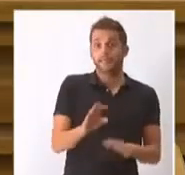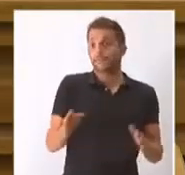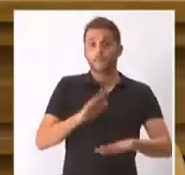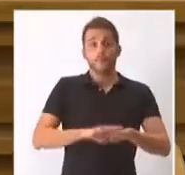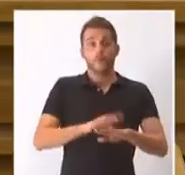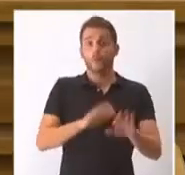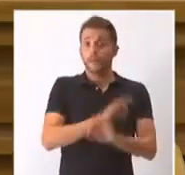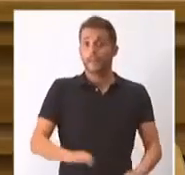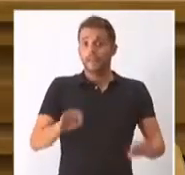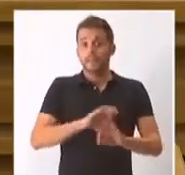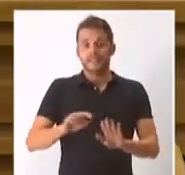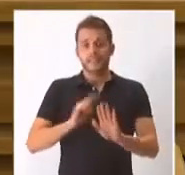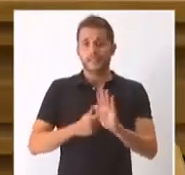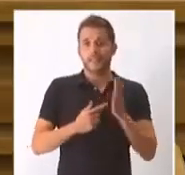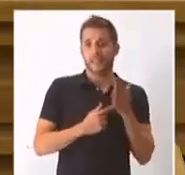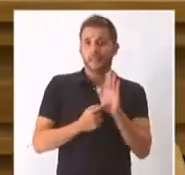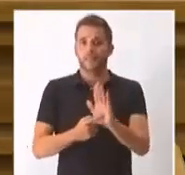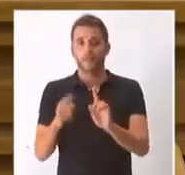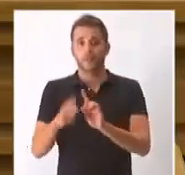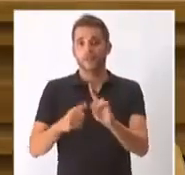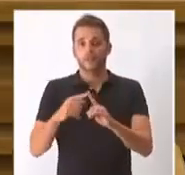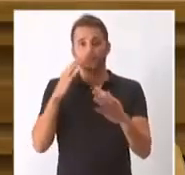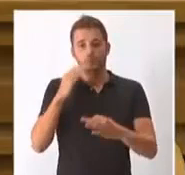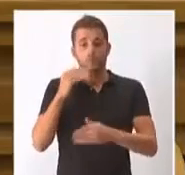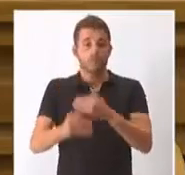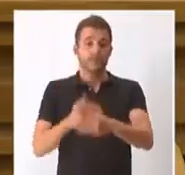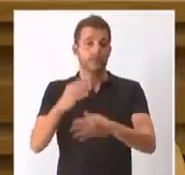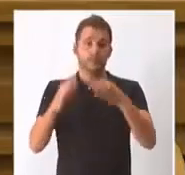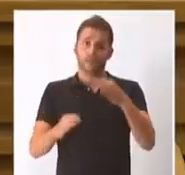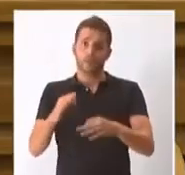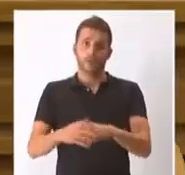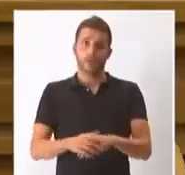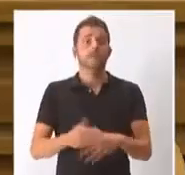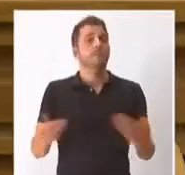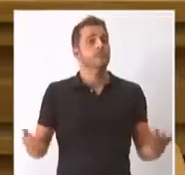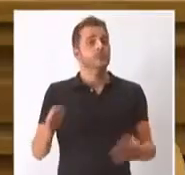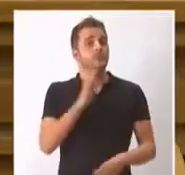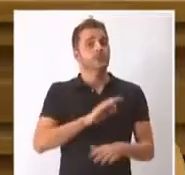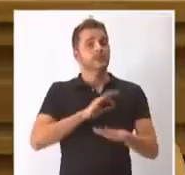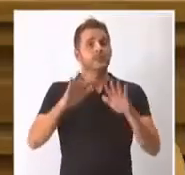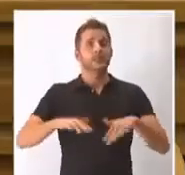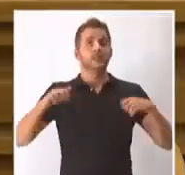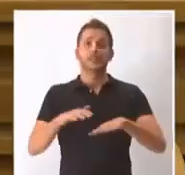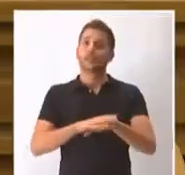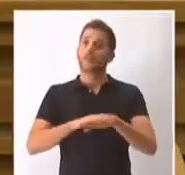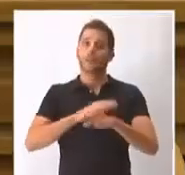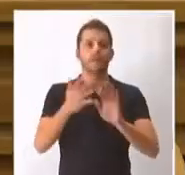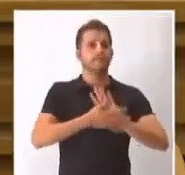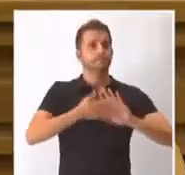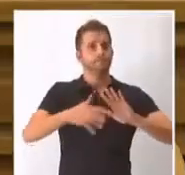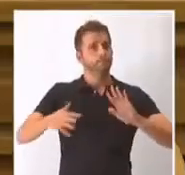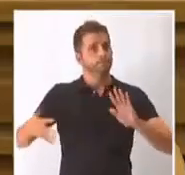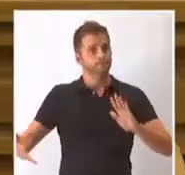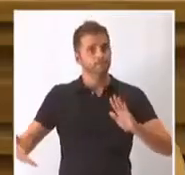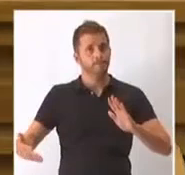lo plantea con carácter de reaseguro en los trámites jurídicos bueno señorías perdónenme por haberme extendido